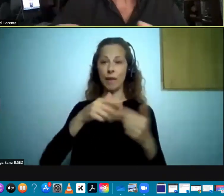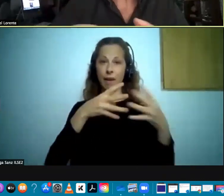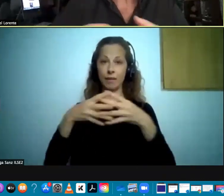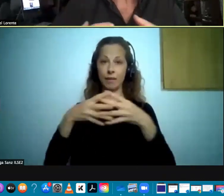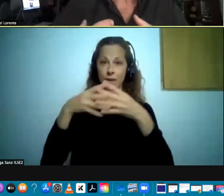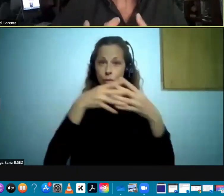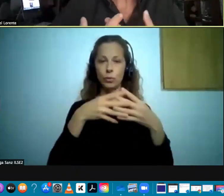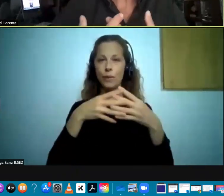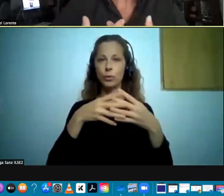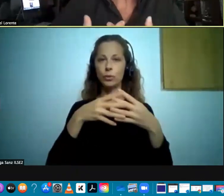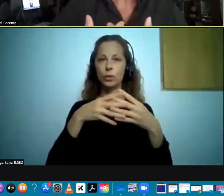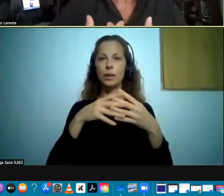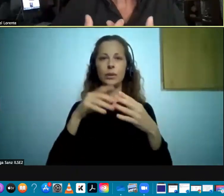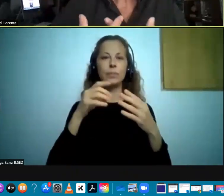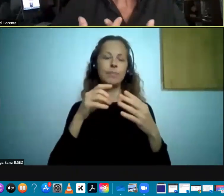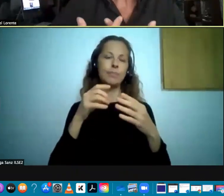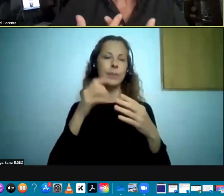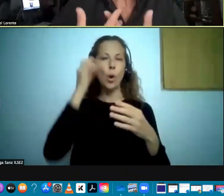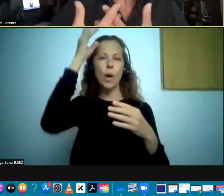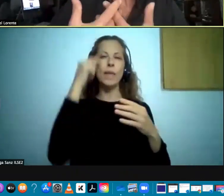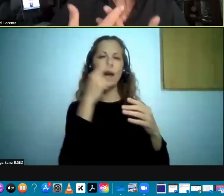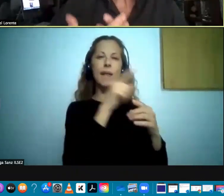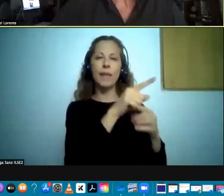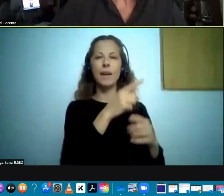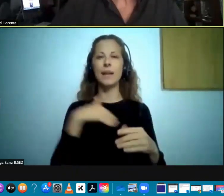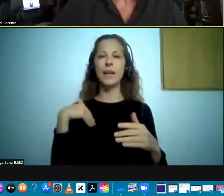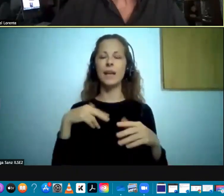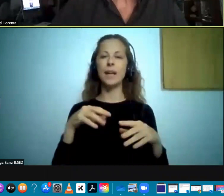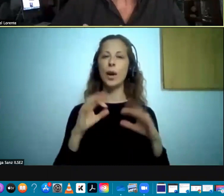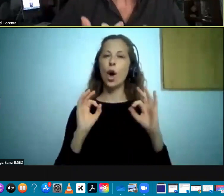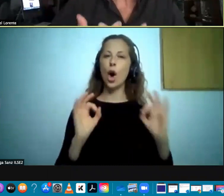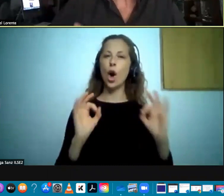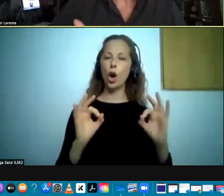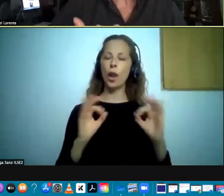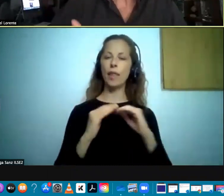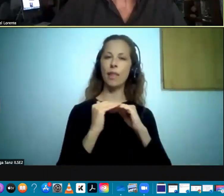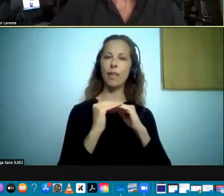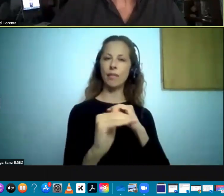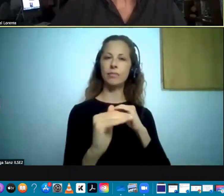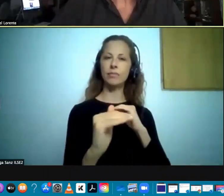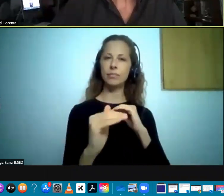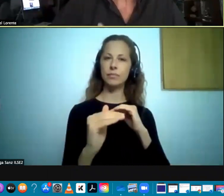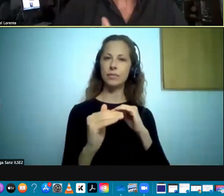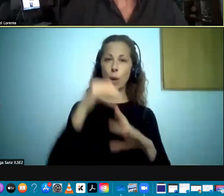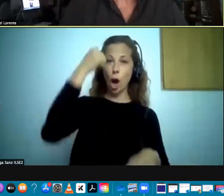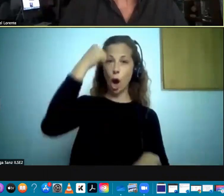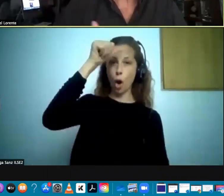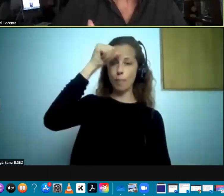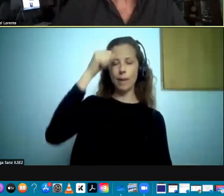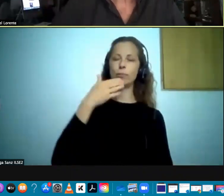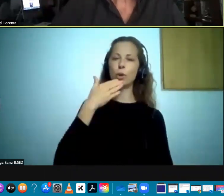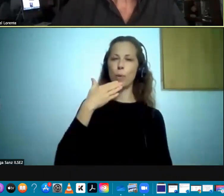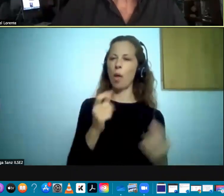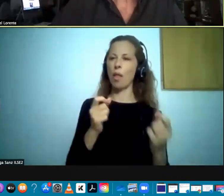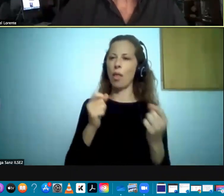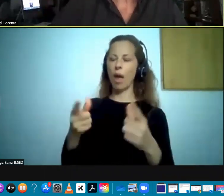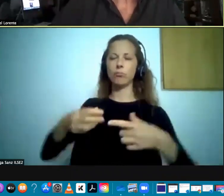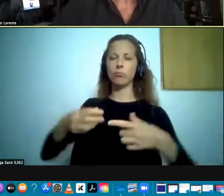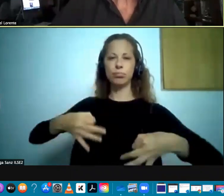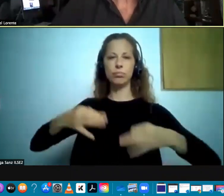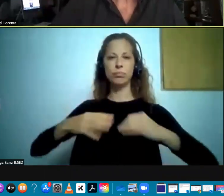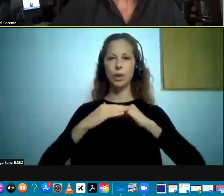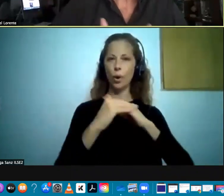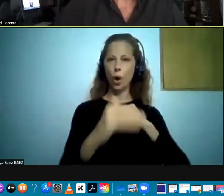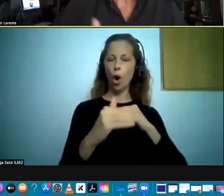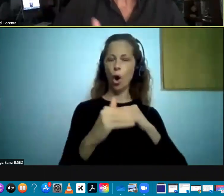de mantener el orden. Los hombres se presentan a sí mismos como los garantes del orden, ¿no? Entonces, esa referencia de